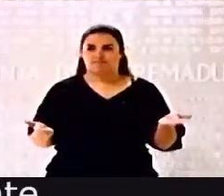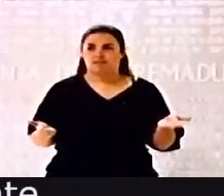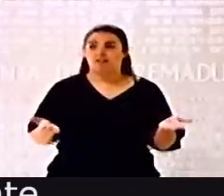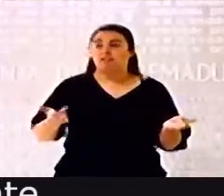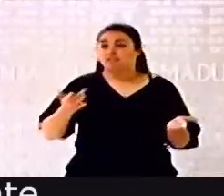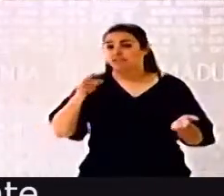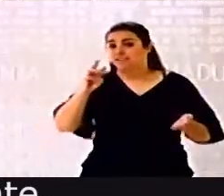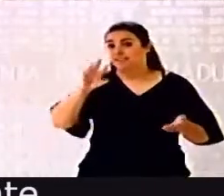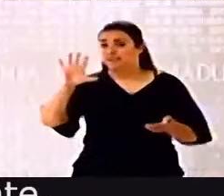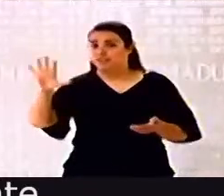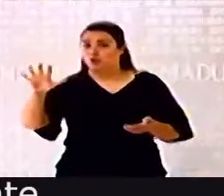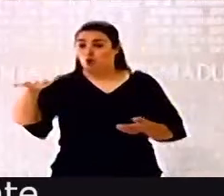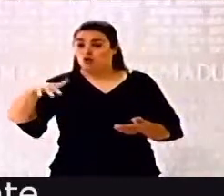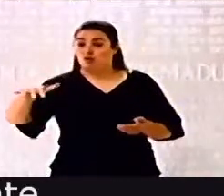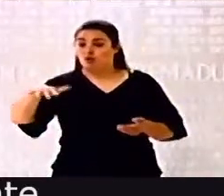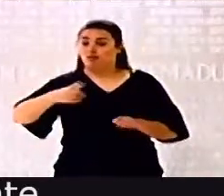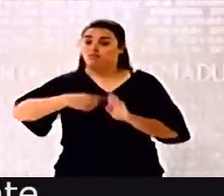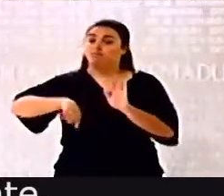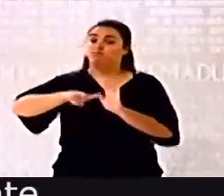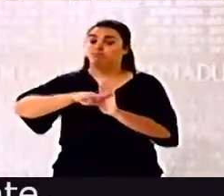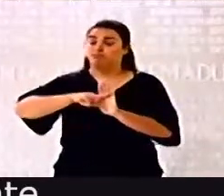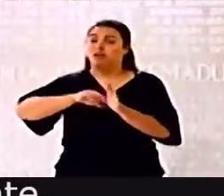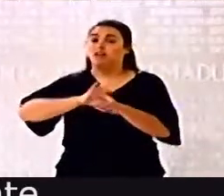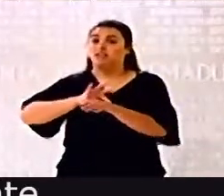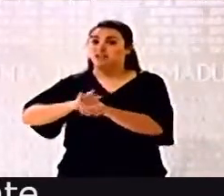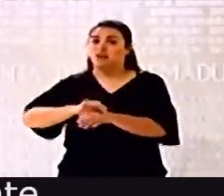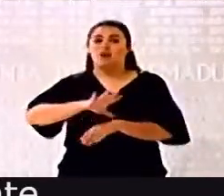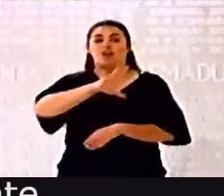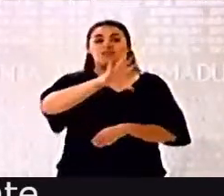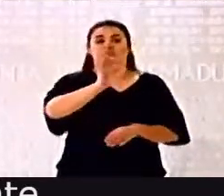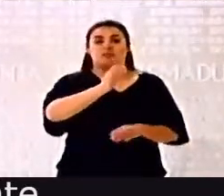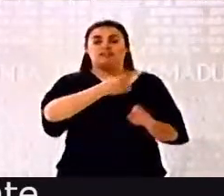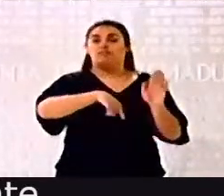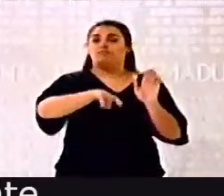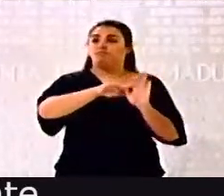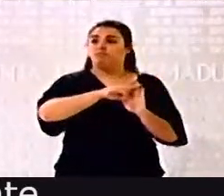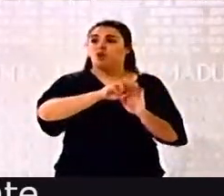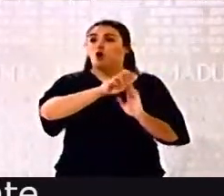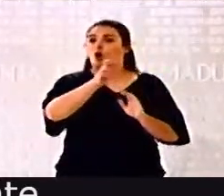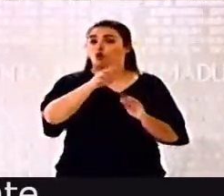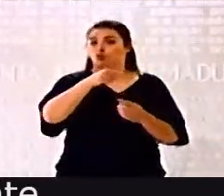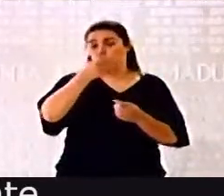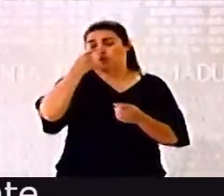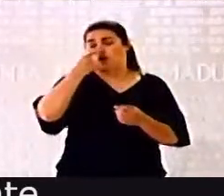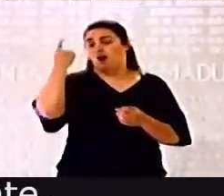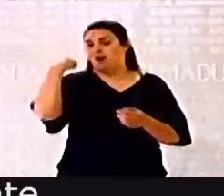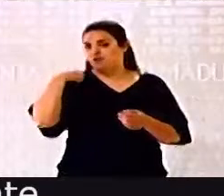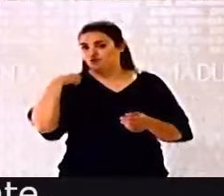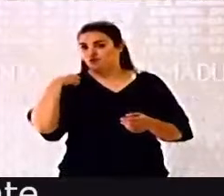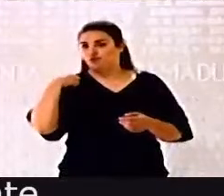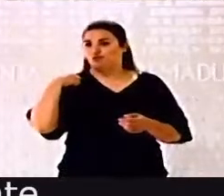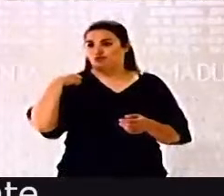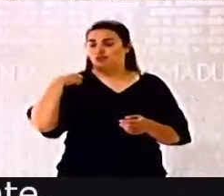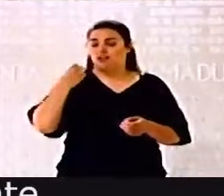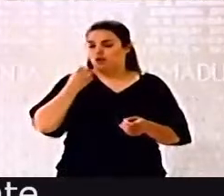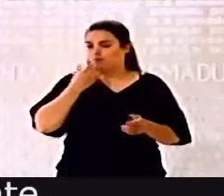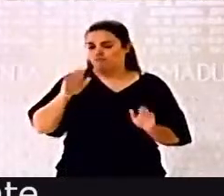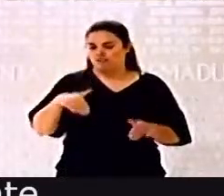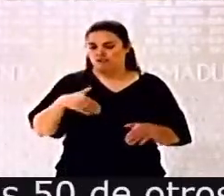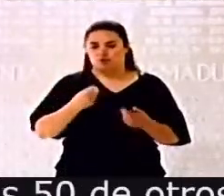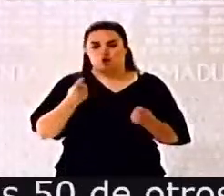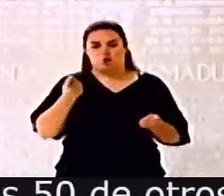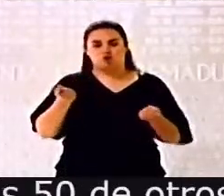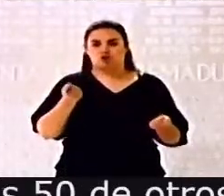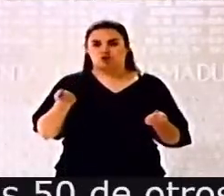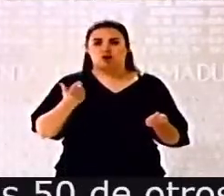las 35 zonas que están puestas en el dossier y las 50 que aparecen en otros años y que hacen un seguimiento